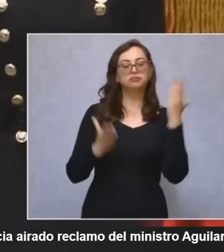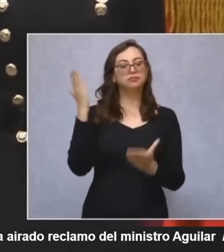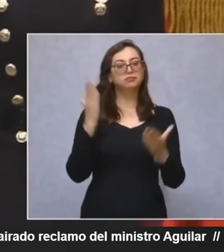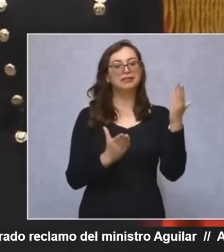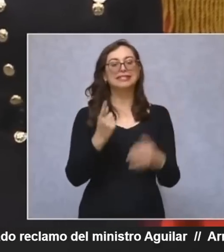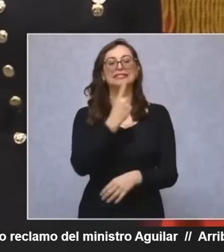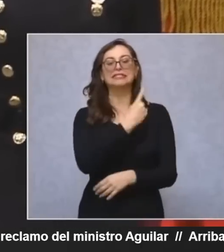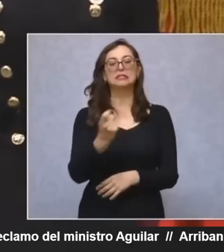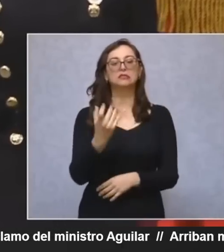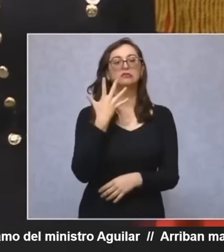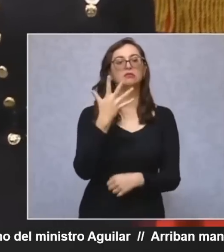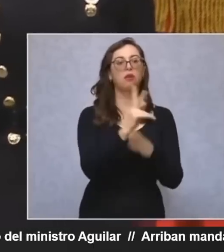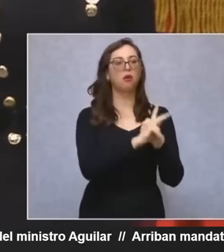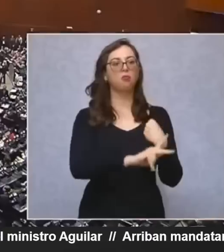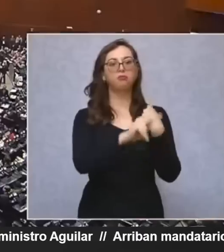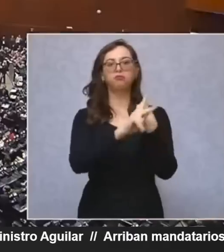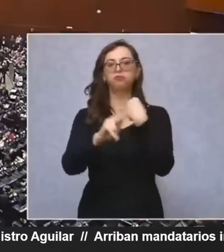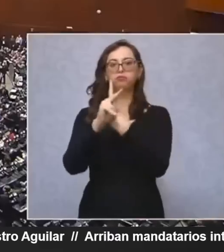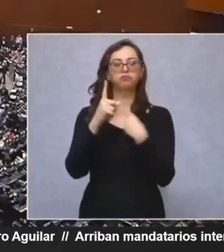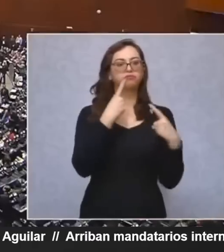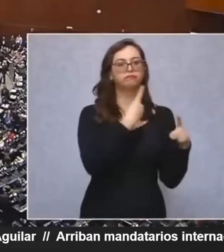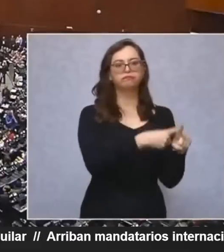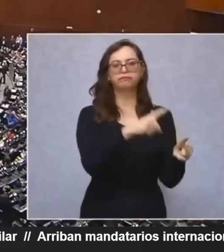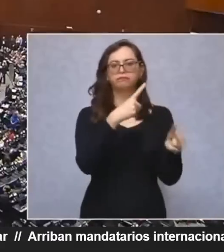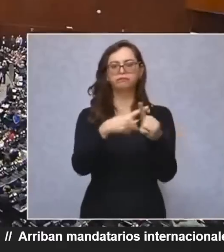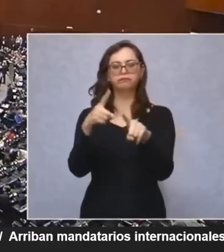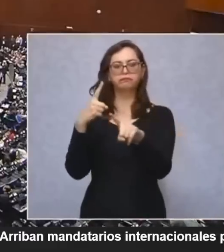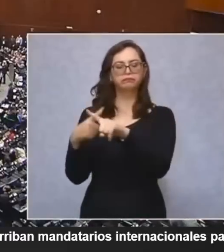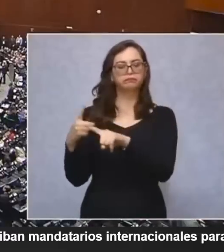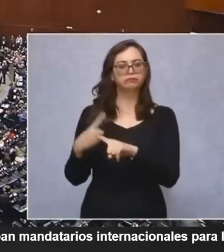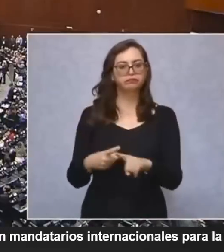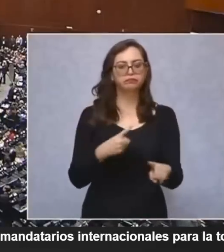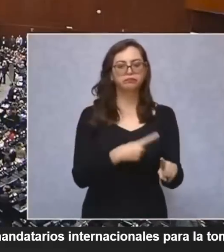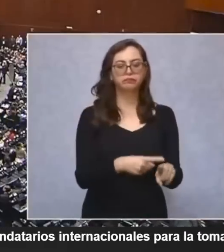hoy nos acompañan. Es un reflejo